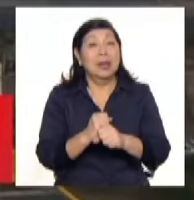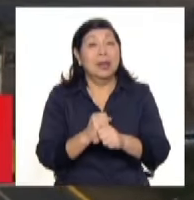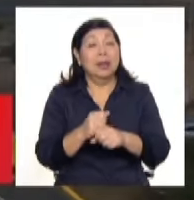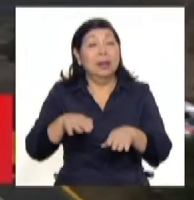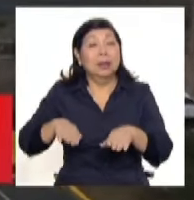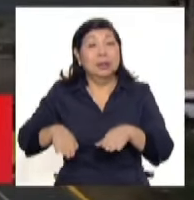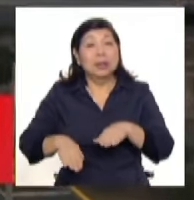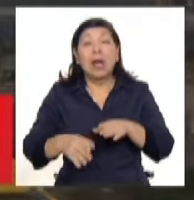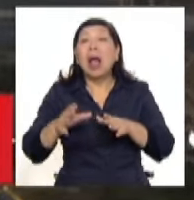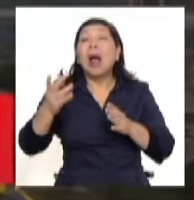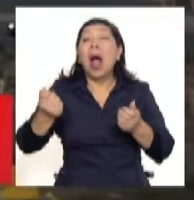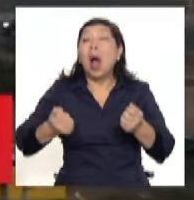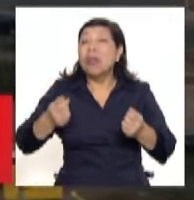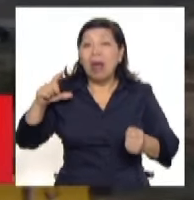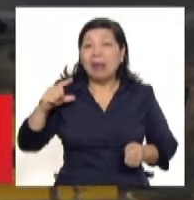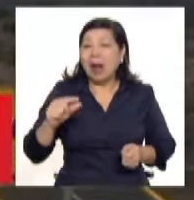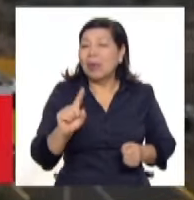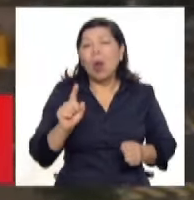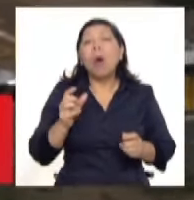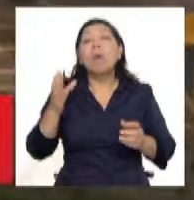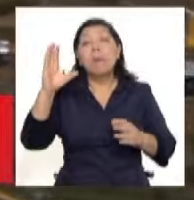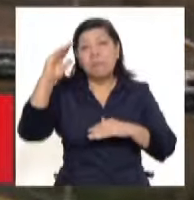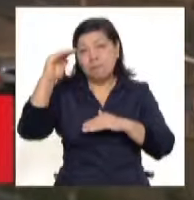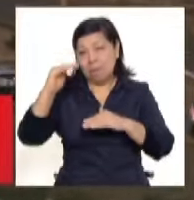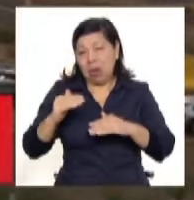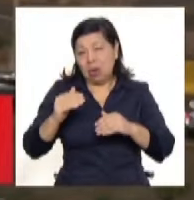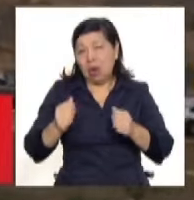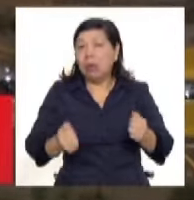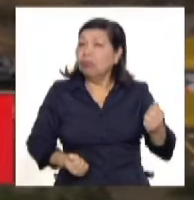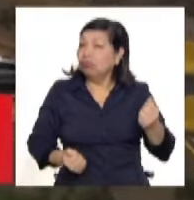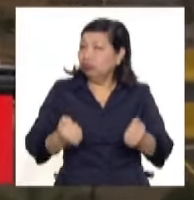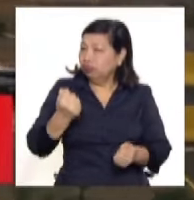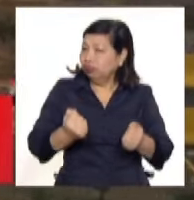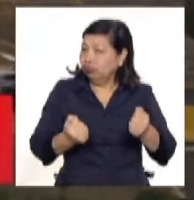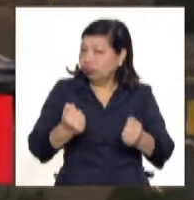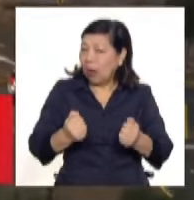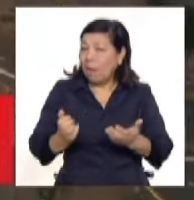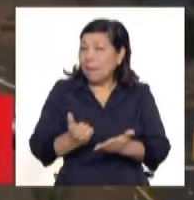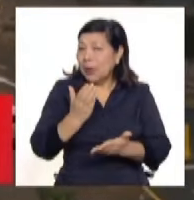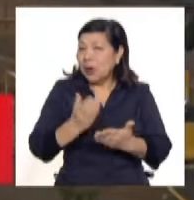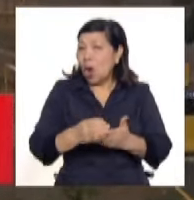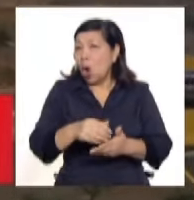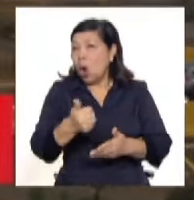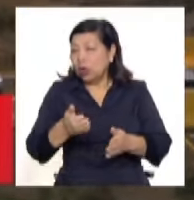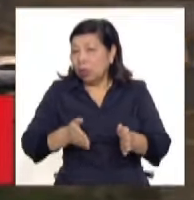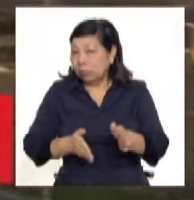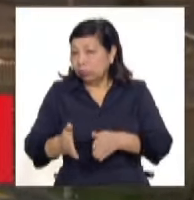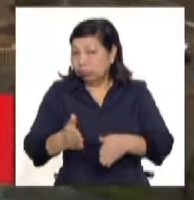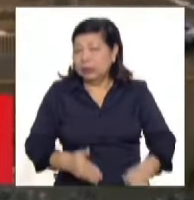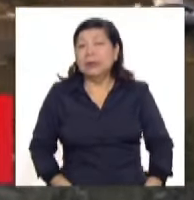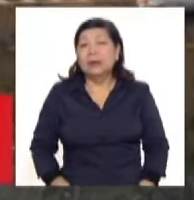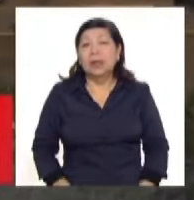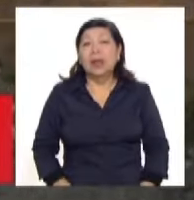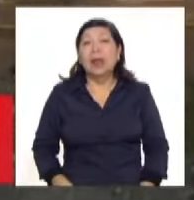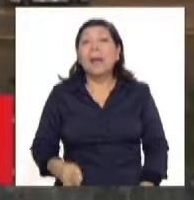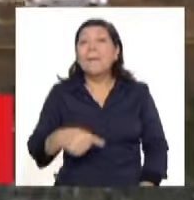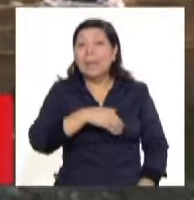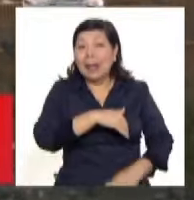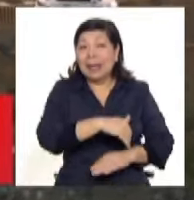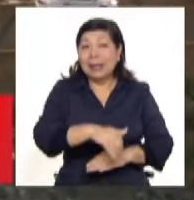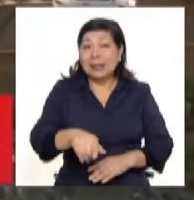entrar a la vía reduciendo su velocidad y no afectando la velocidad ni generando ningún conflicto con los demás carriles de la Costa Verde.